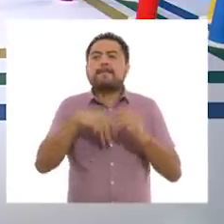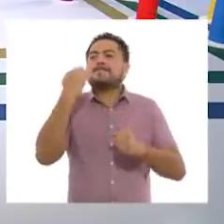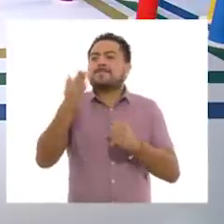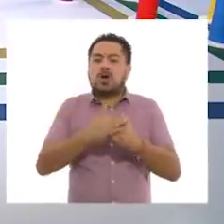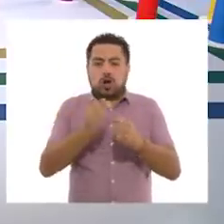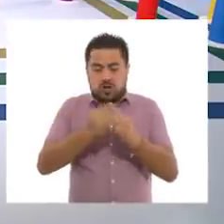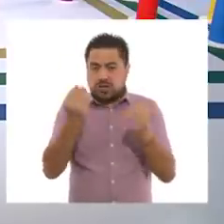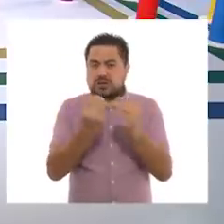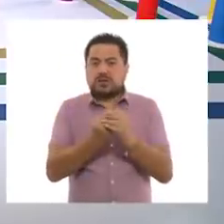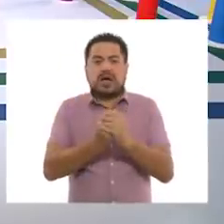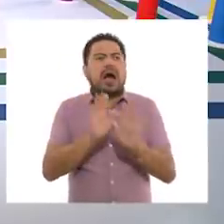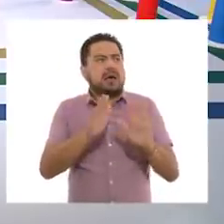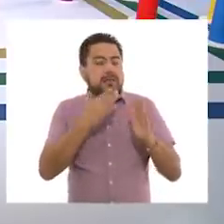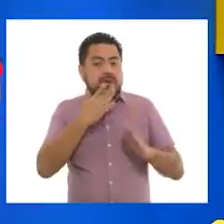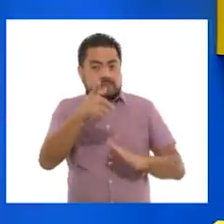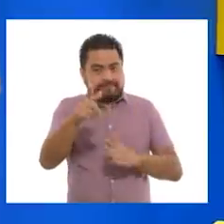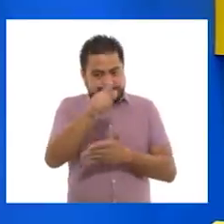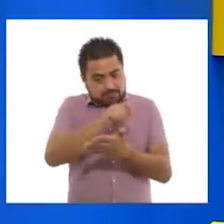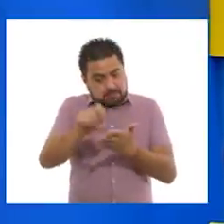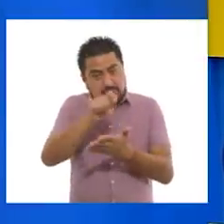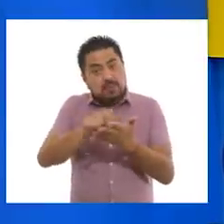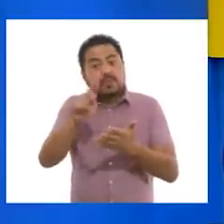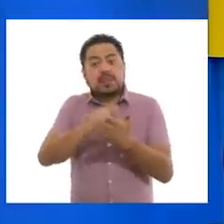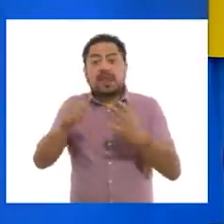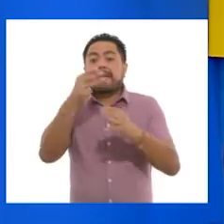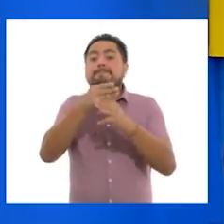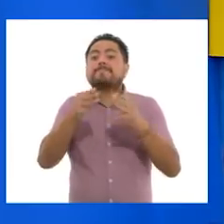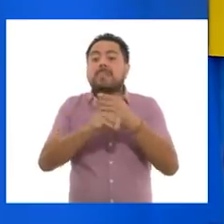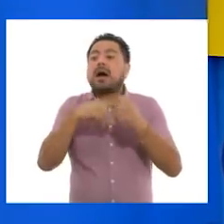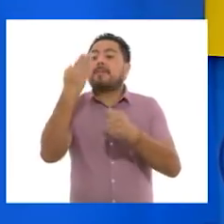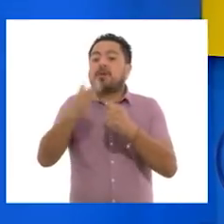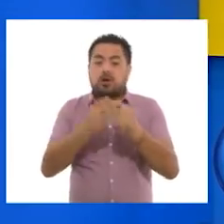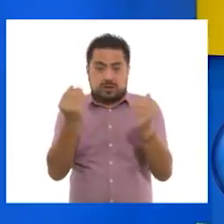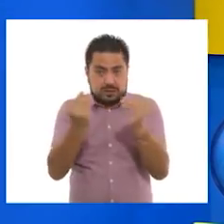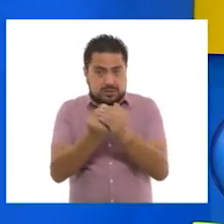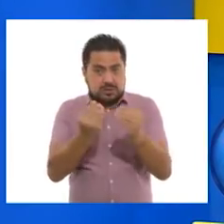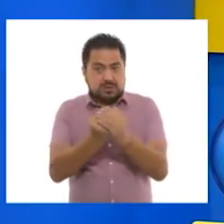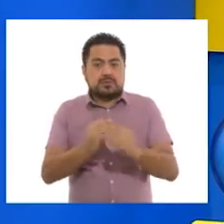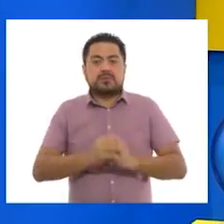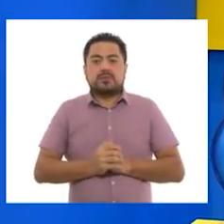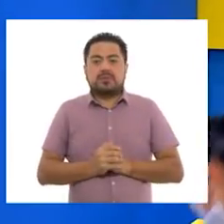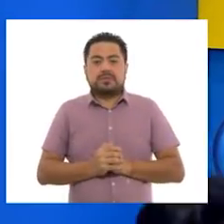bien. Tome nota para los materiales de la siguiente sesión.